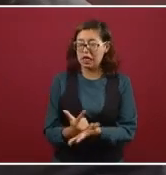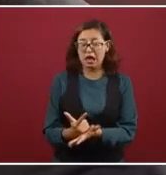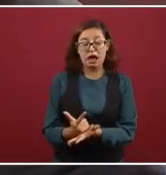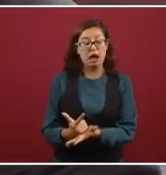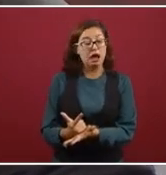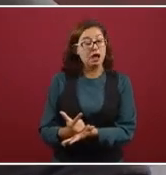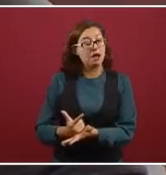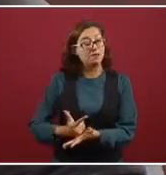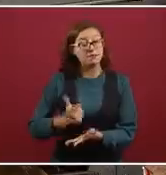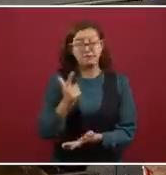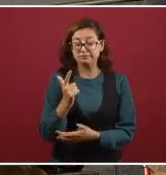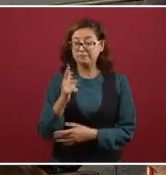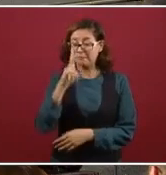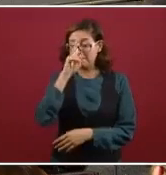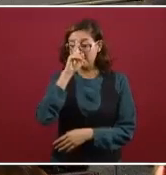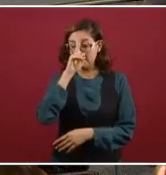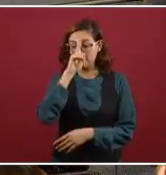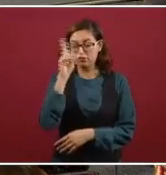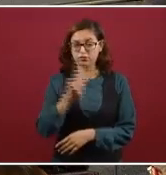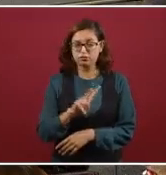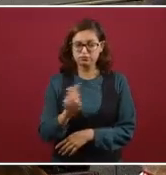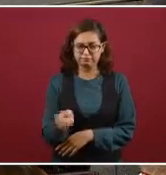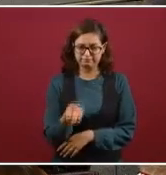en estado delicado 3 personas